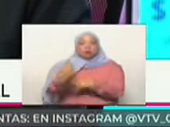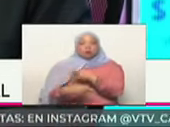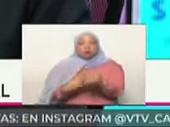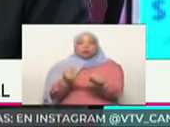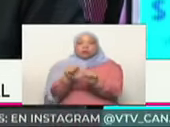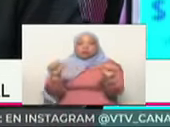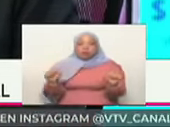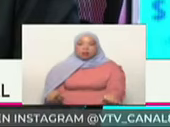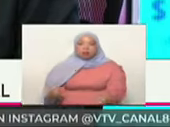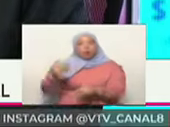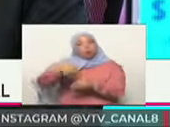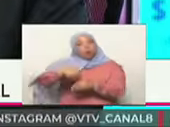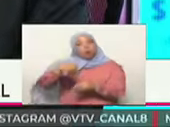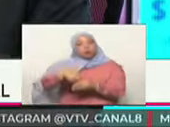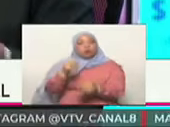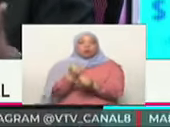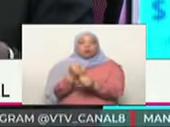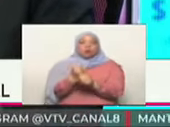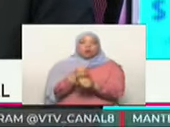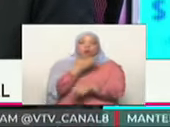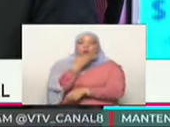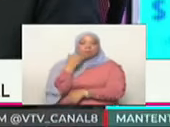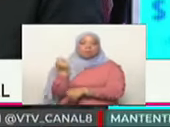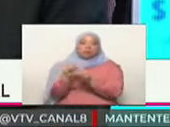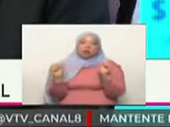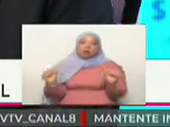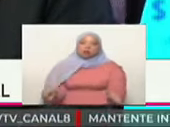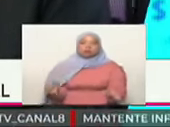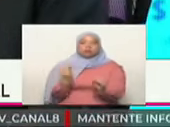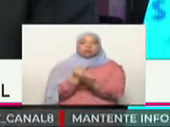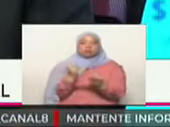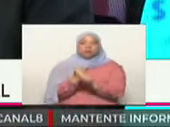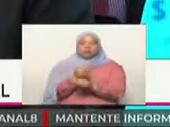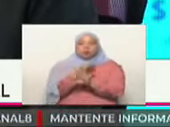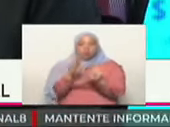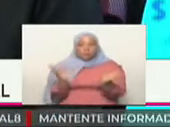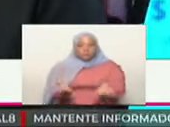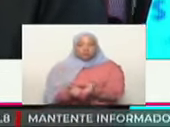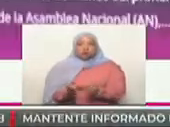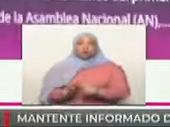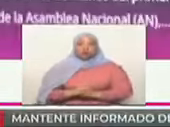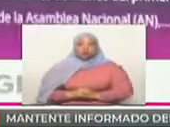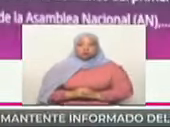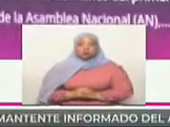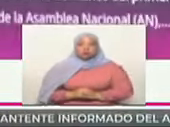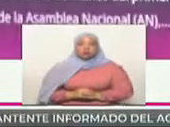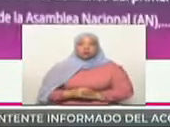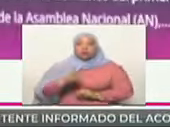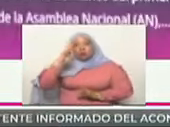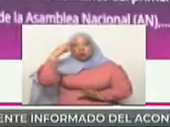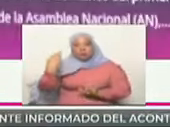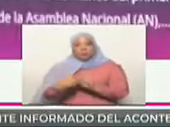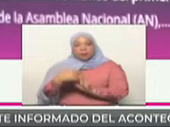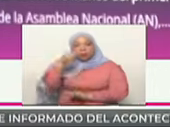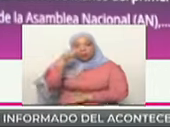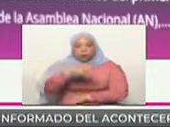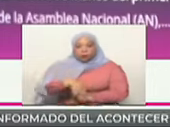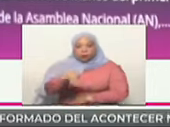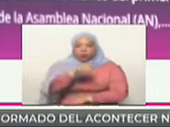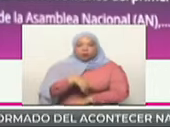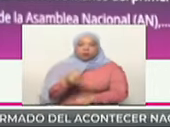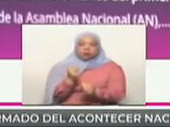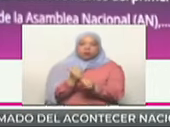el sistema electoral venezolano, que es uno de los mejores sistemas que tiene el mundo. y respetar y proteger la opinión del pueblo al final.